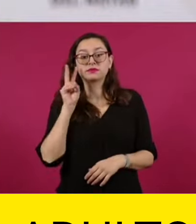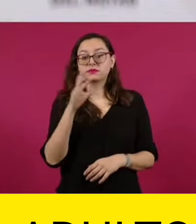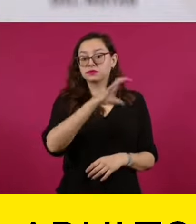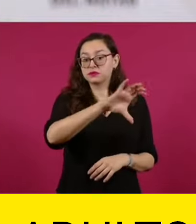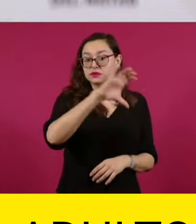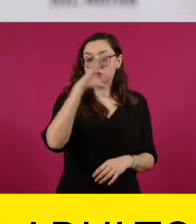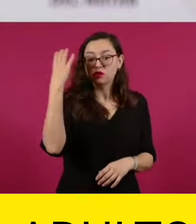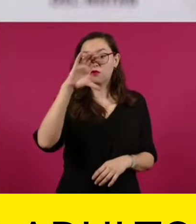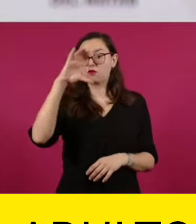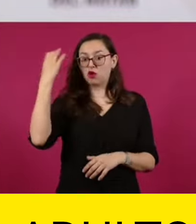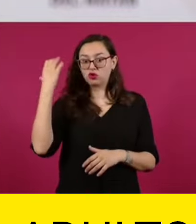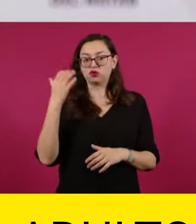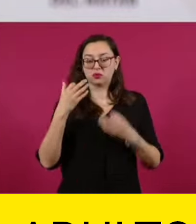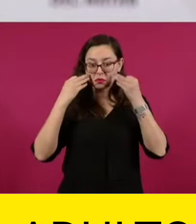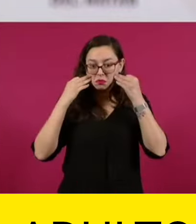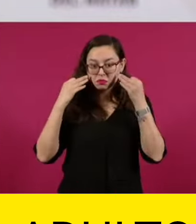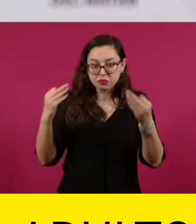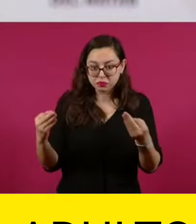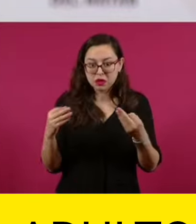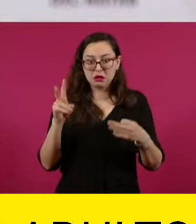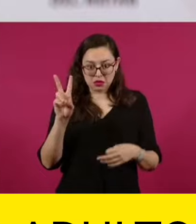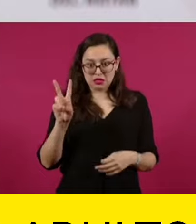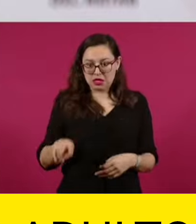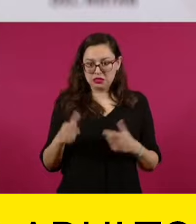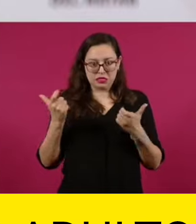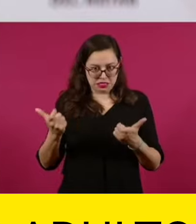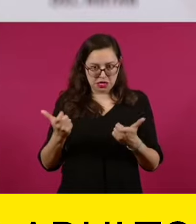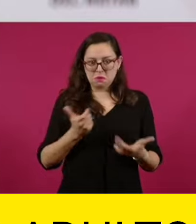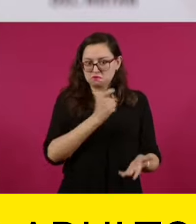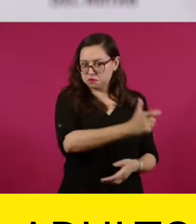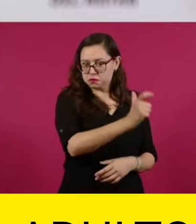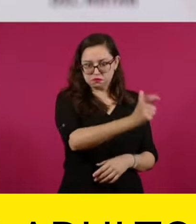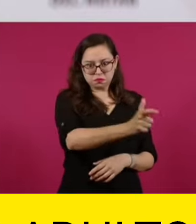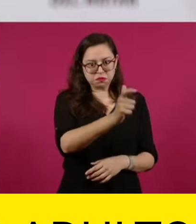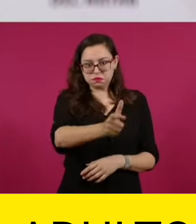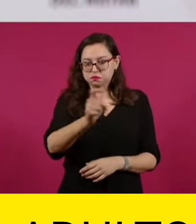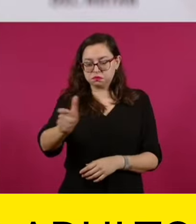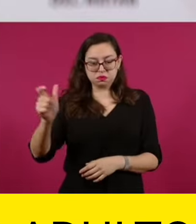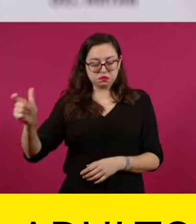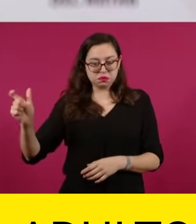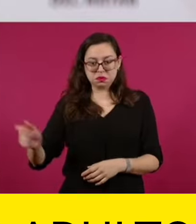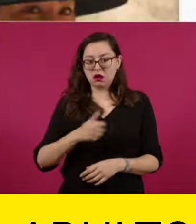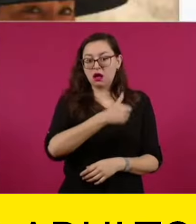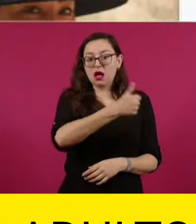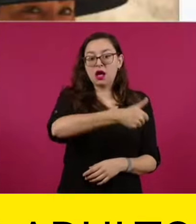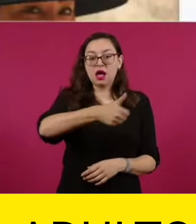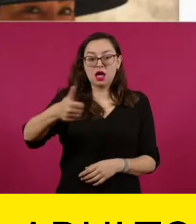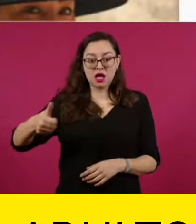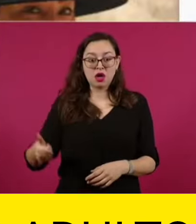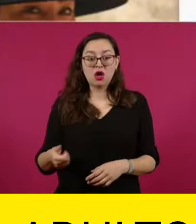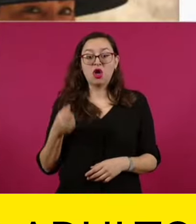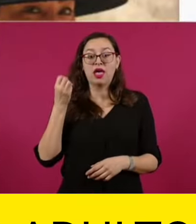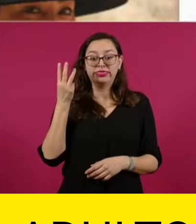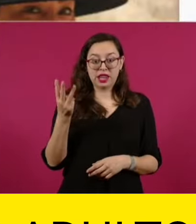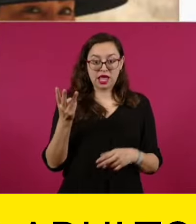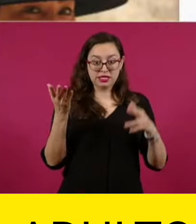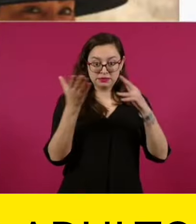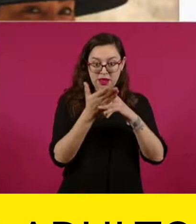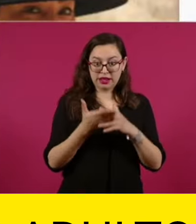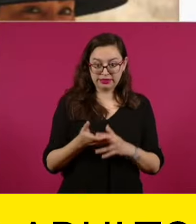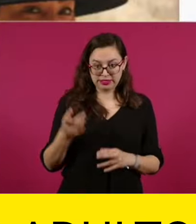las entregas, en donde, adelante, hicimos en cada pago, se dividió en tres partes, el pago de la limpieza,